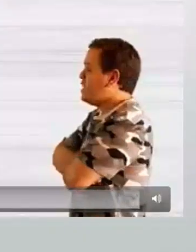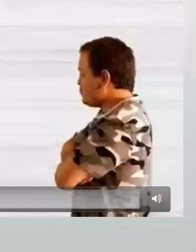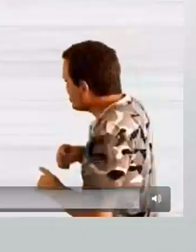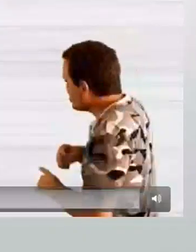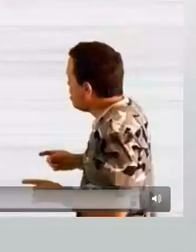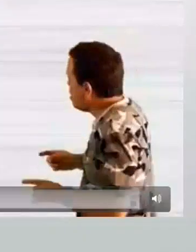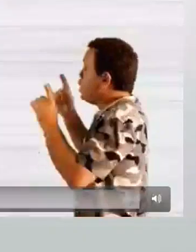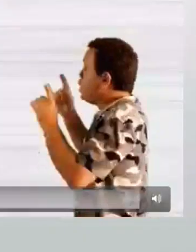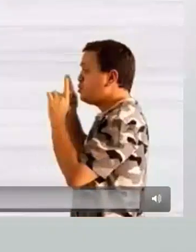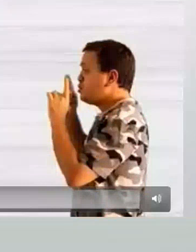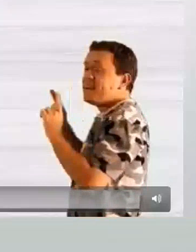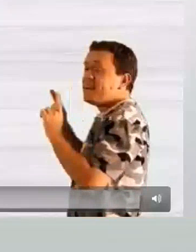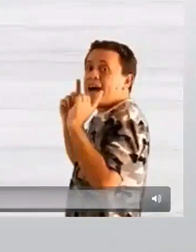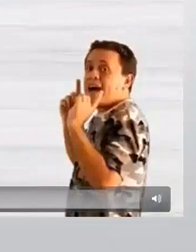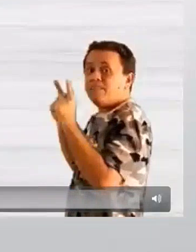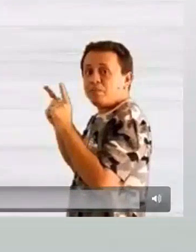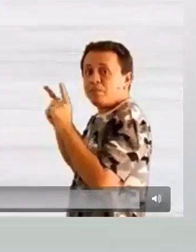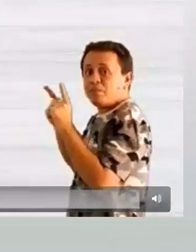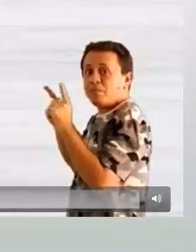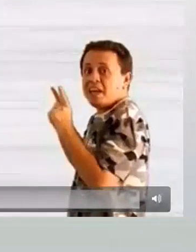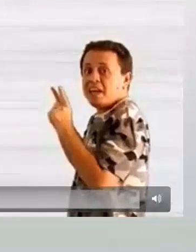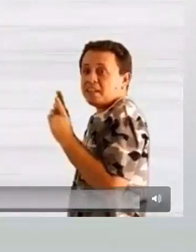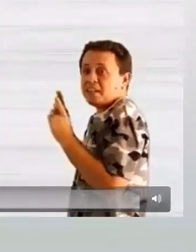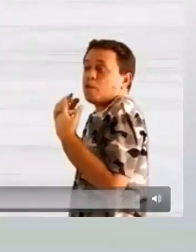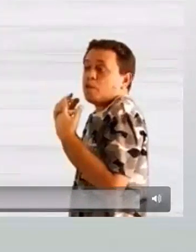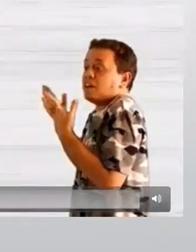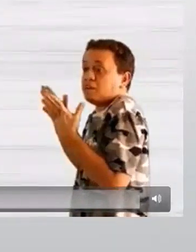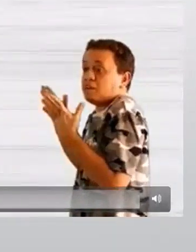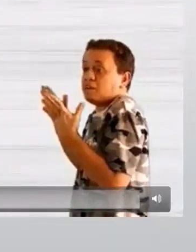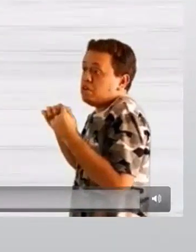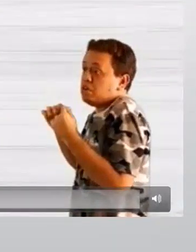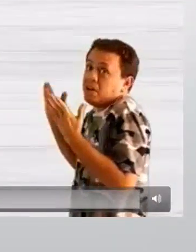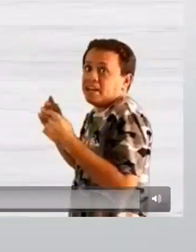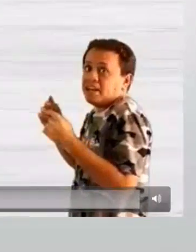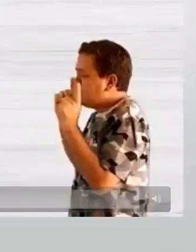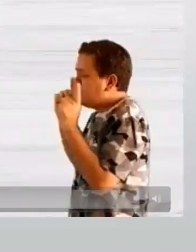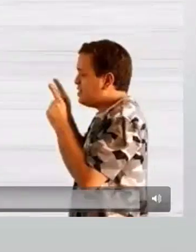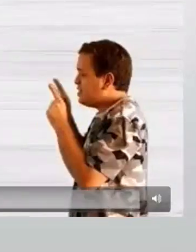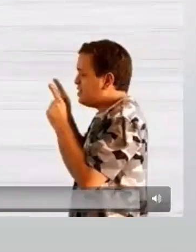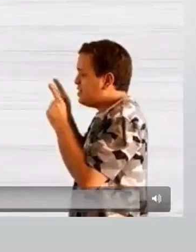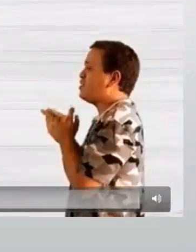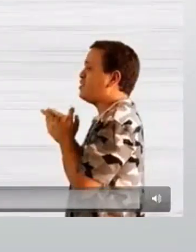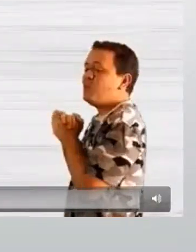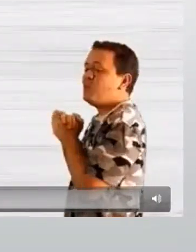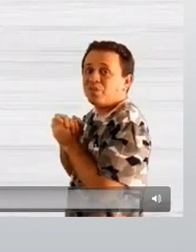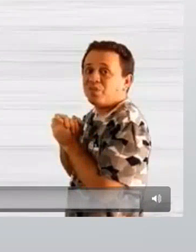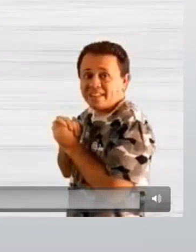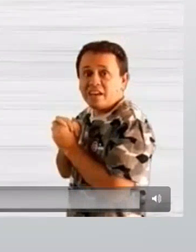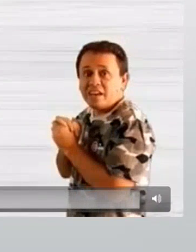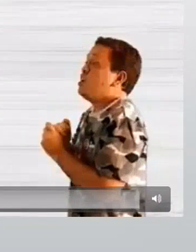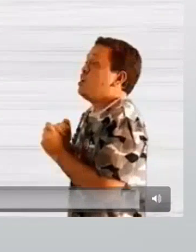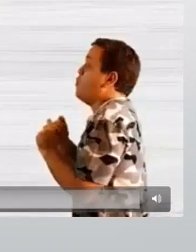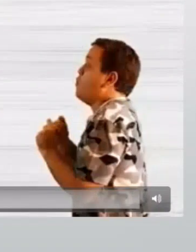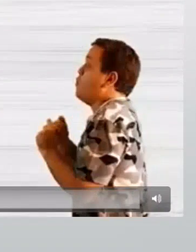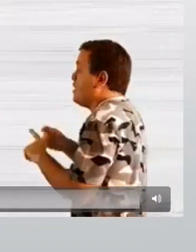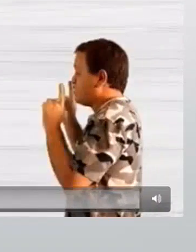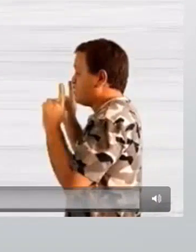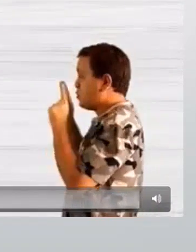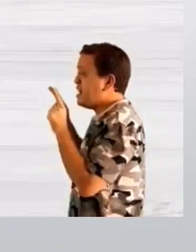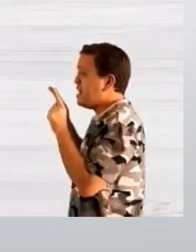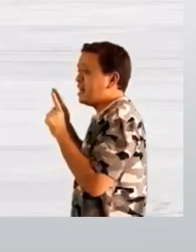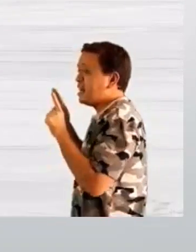Muy bien. Nuestro tanque avanza sobre una línea recta con aceleración o en este caso desaceleración constante.